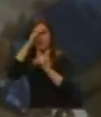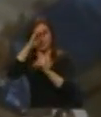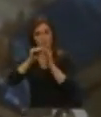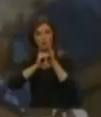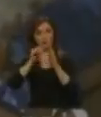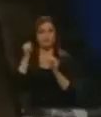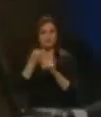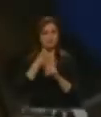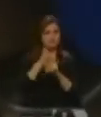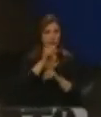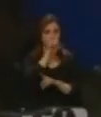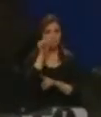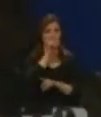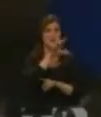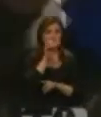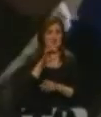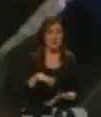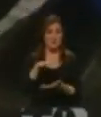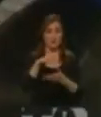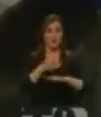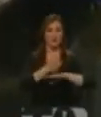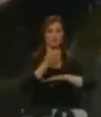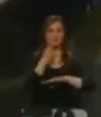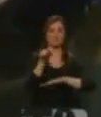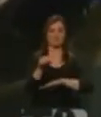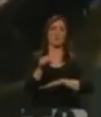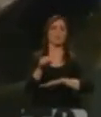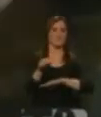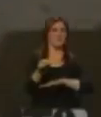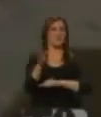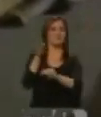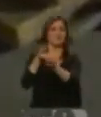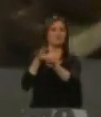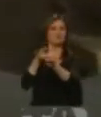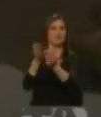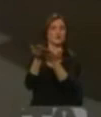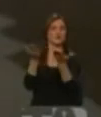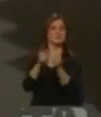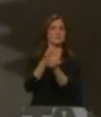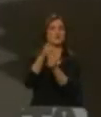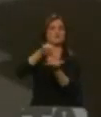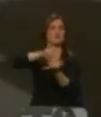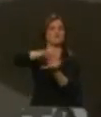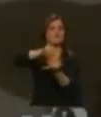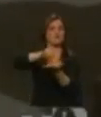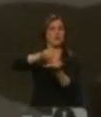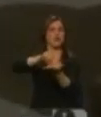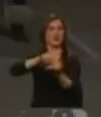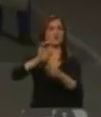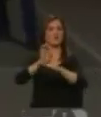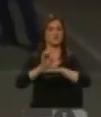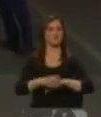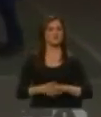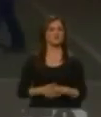100 kilos de droga. Las autoridades presumen que este alcaloide tenía como destino las principales ciudades de nuestro país.